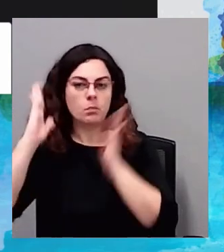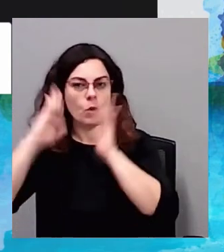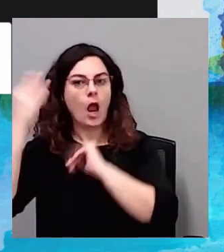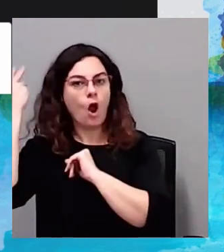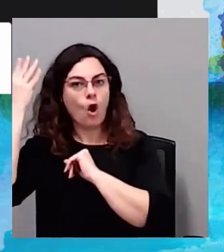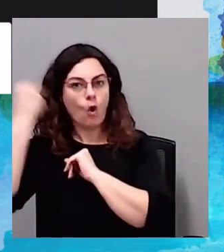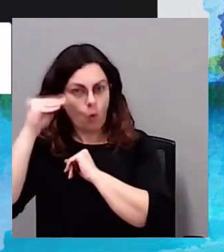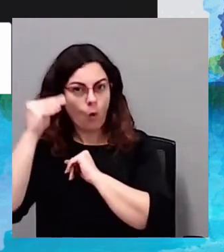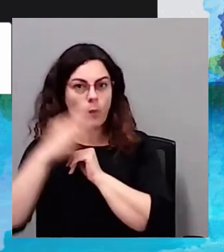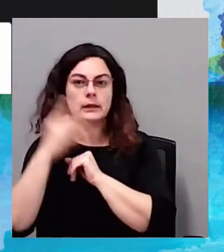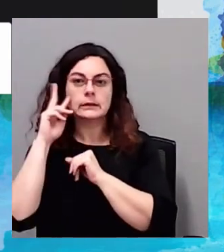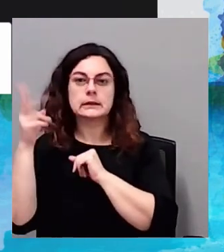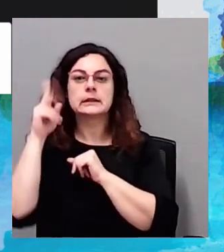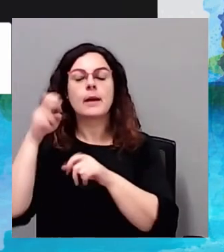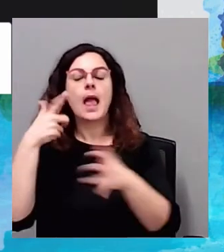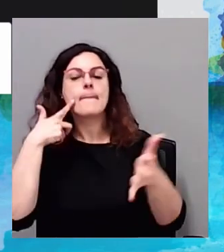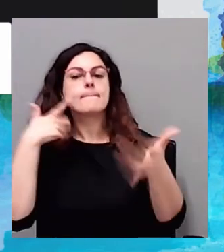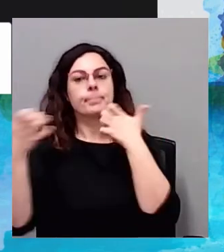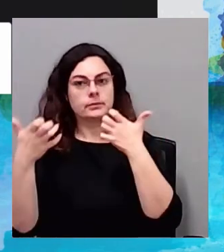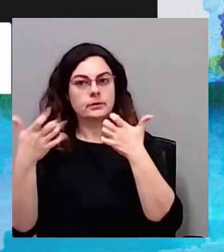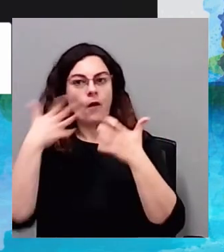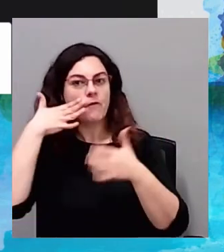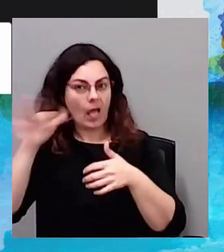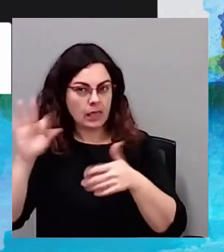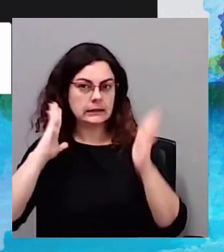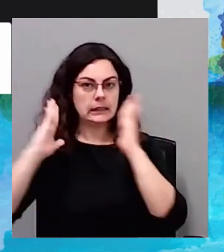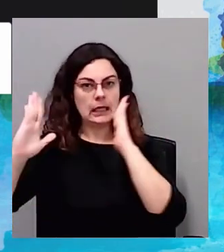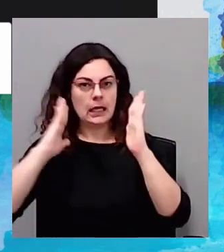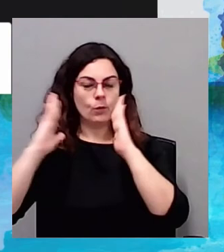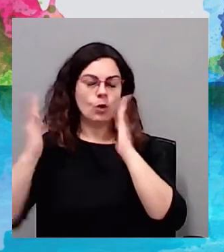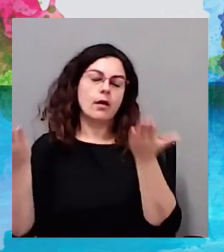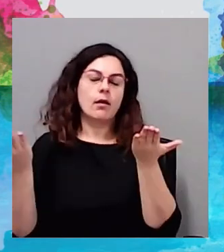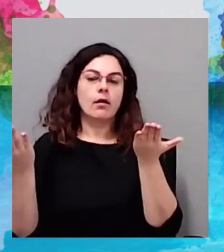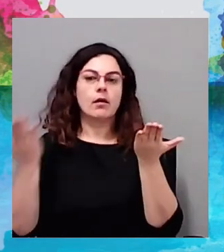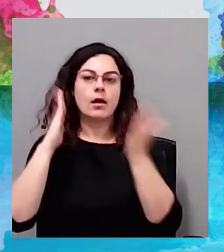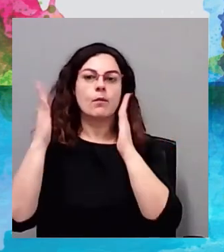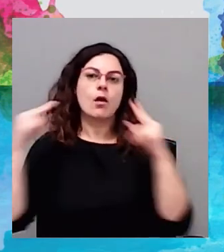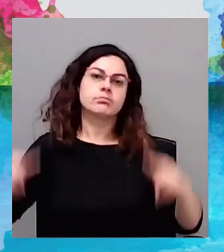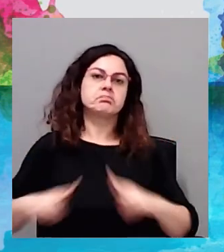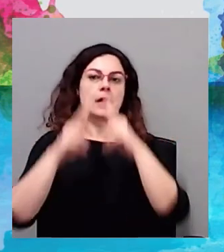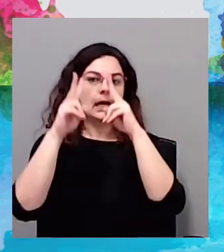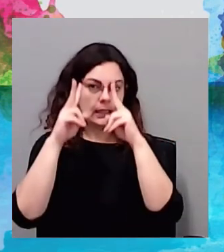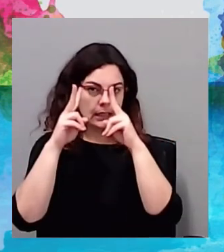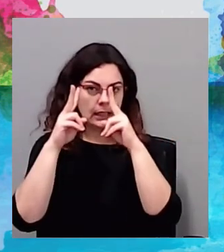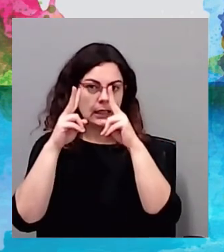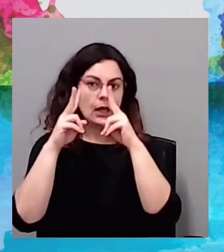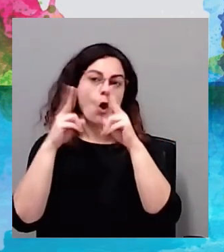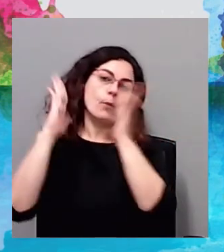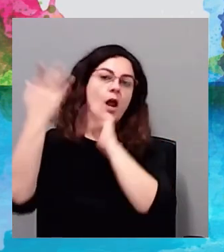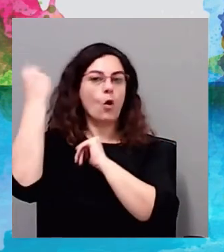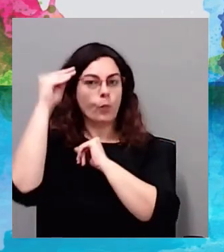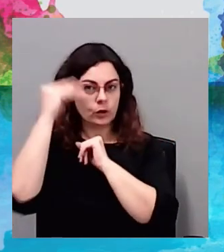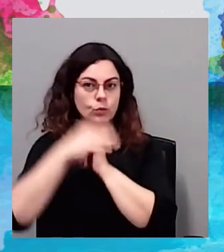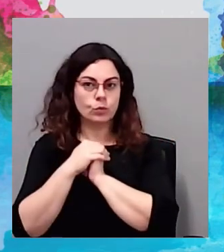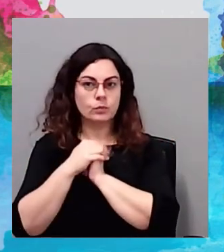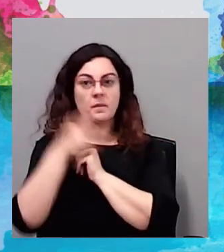del impresionismo, ¿verdad? Francés, de su época más de París y más de juventud, una técnica en la